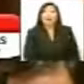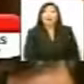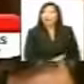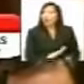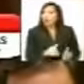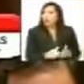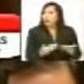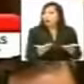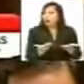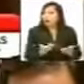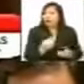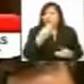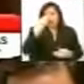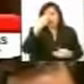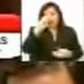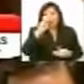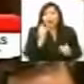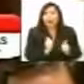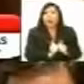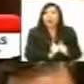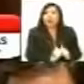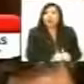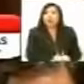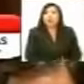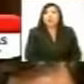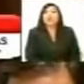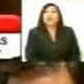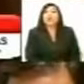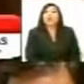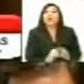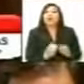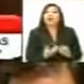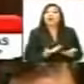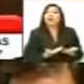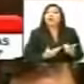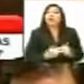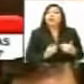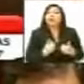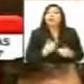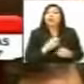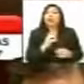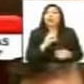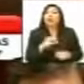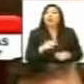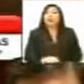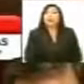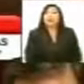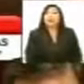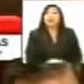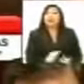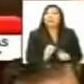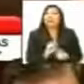Todo esto se dio en México, acompañados en gran parte, ese fue un gran desafío que tuvimos en la Cámara de Diputados, de